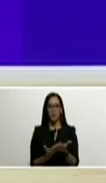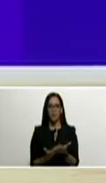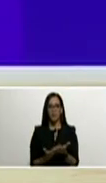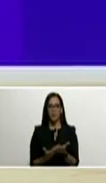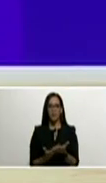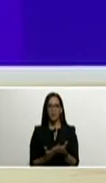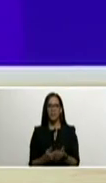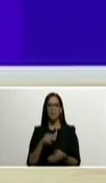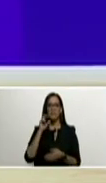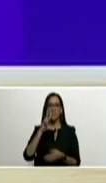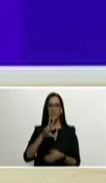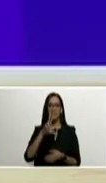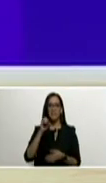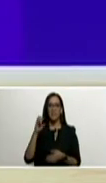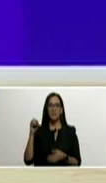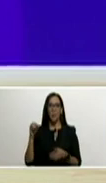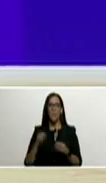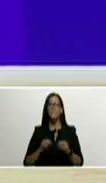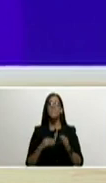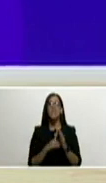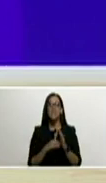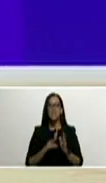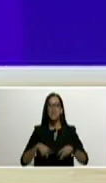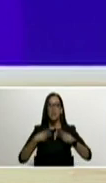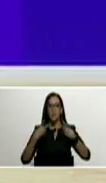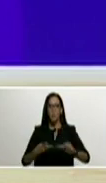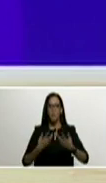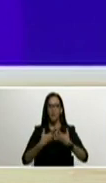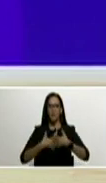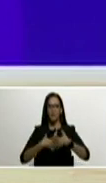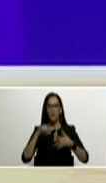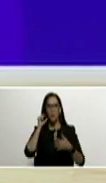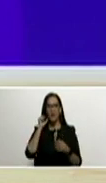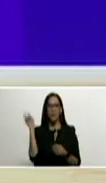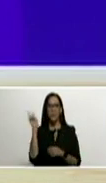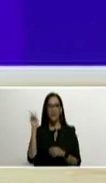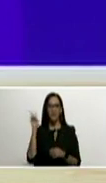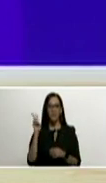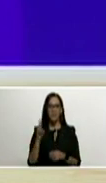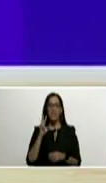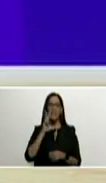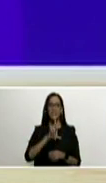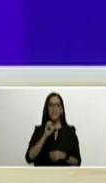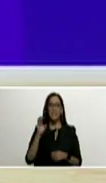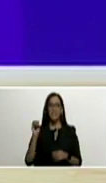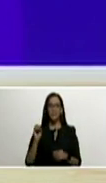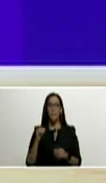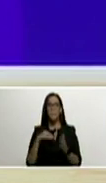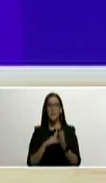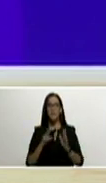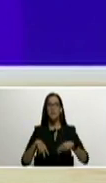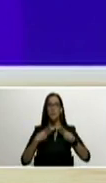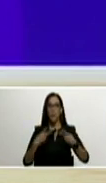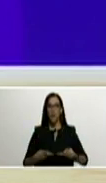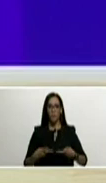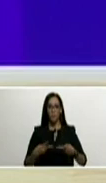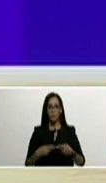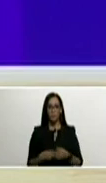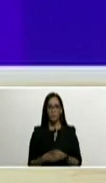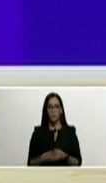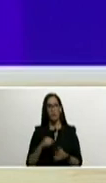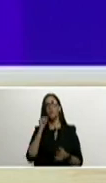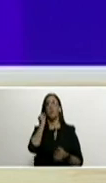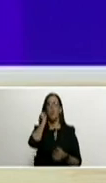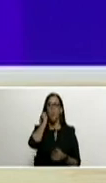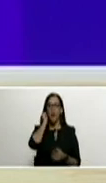lanzar 300.000 nuevos emprendimientos de mujeres en Venezuela, 300.000 nuevos emprendimientos.